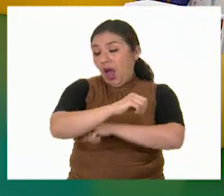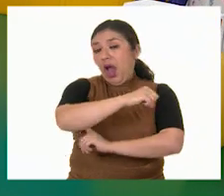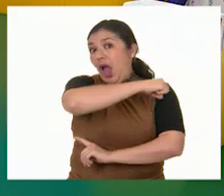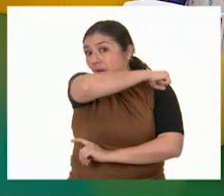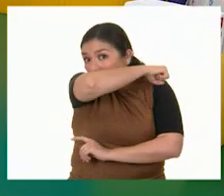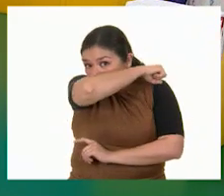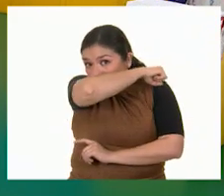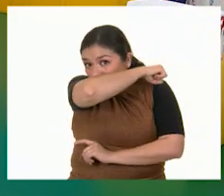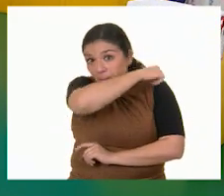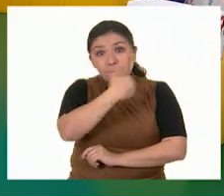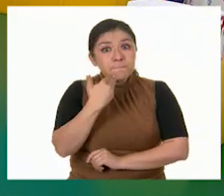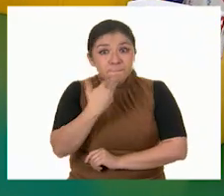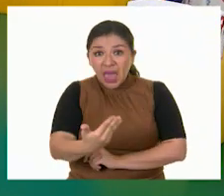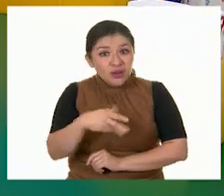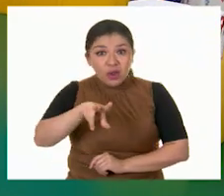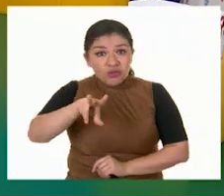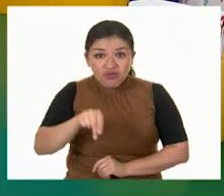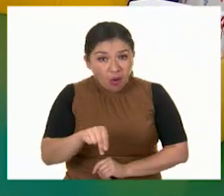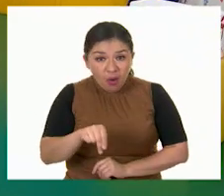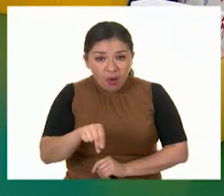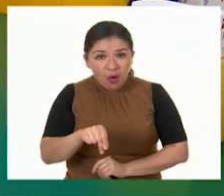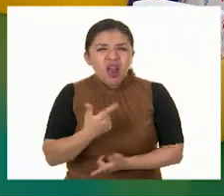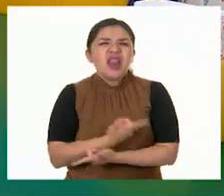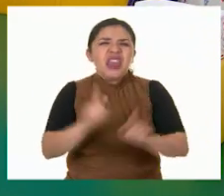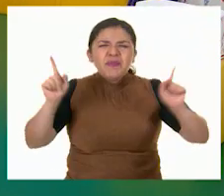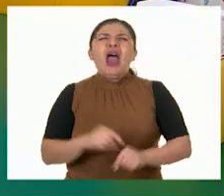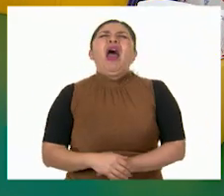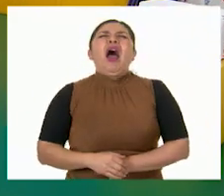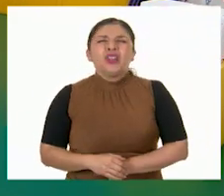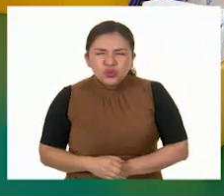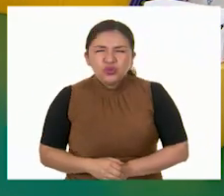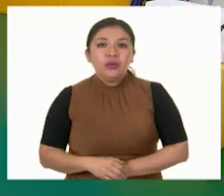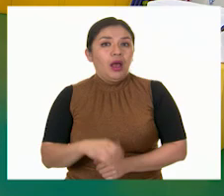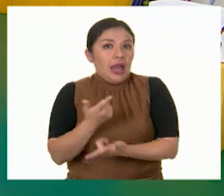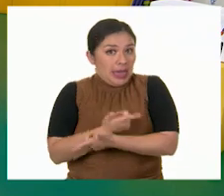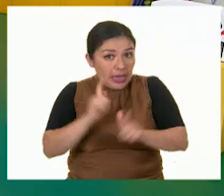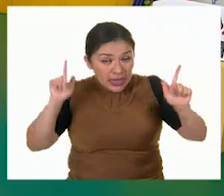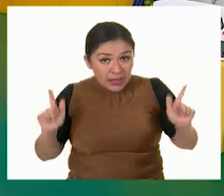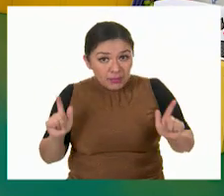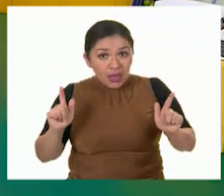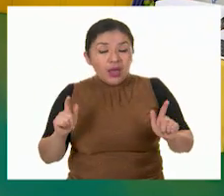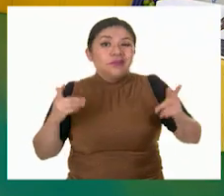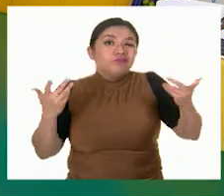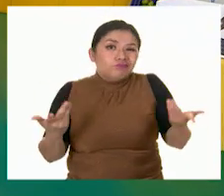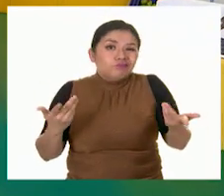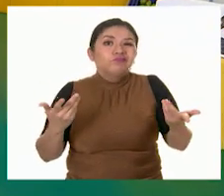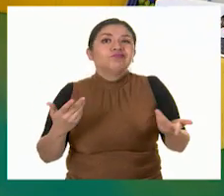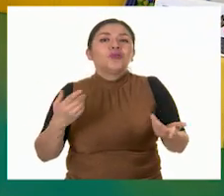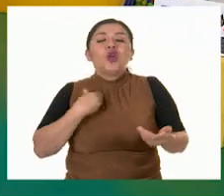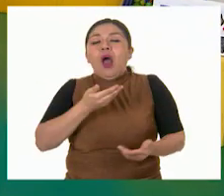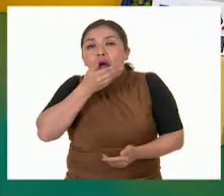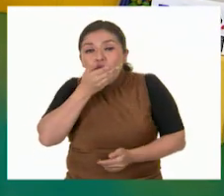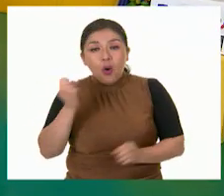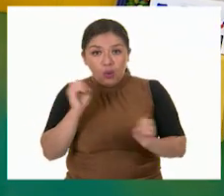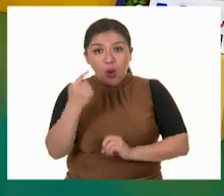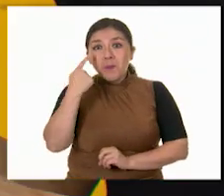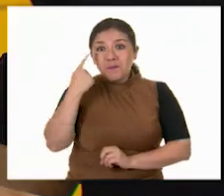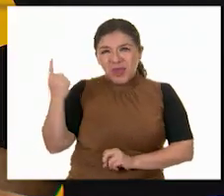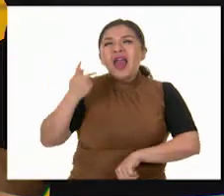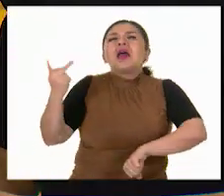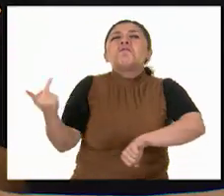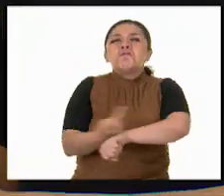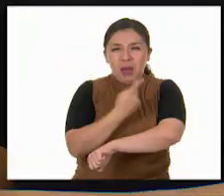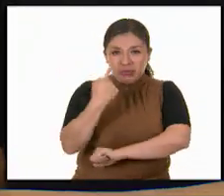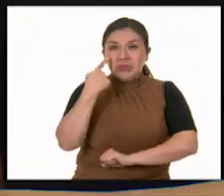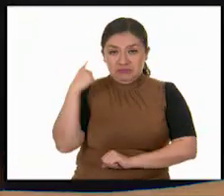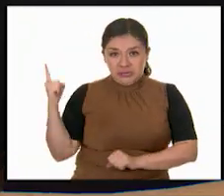estornudo... Con el de etiqueta, claro, el estornudo de etiqueta. Exactamente, con el codo, con el anterior del codo y o tapo la mano, mira lo que va a suceder.